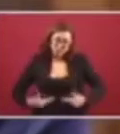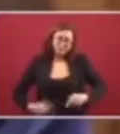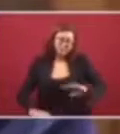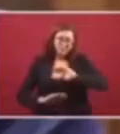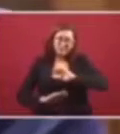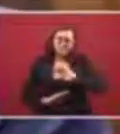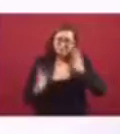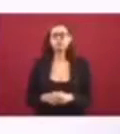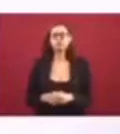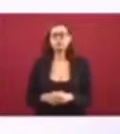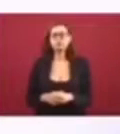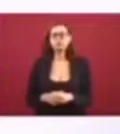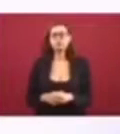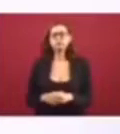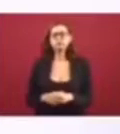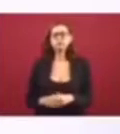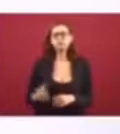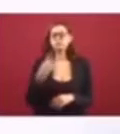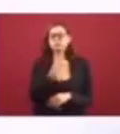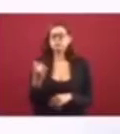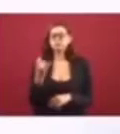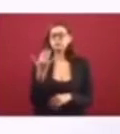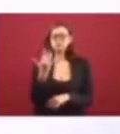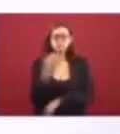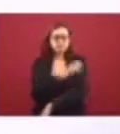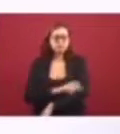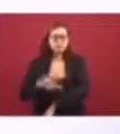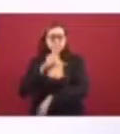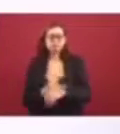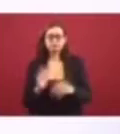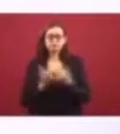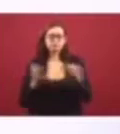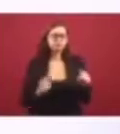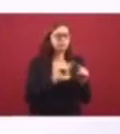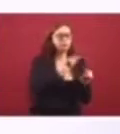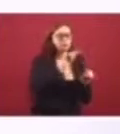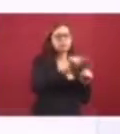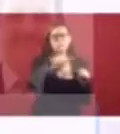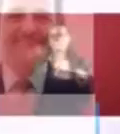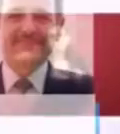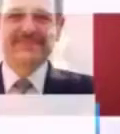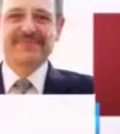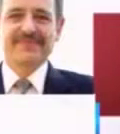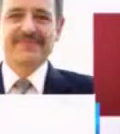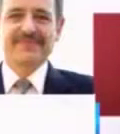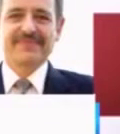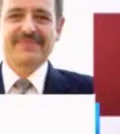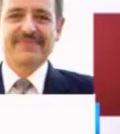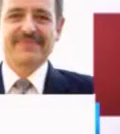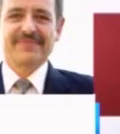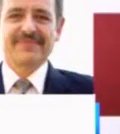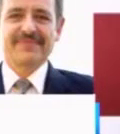político, claro, al cual tiene todo su derecho el señor presidente, pero no se puede tomar como un auténtico